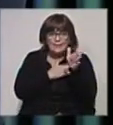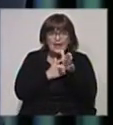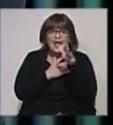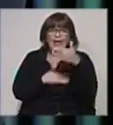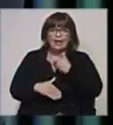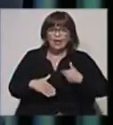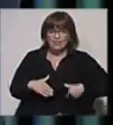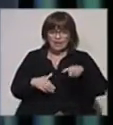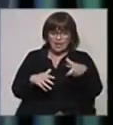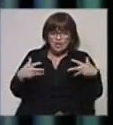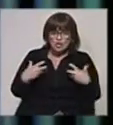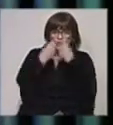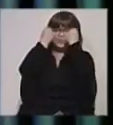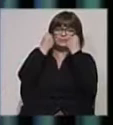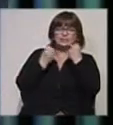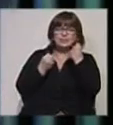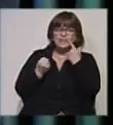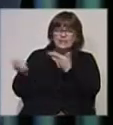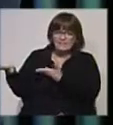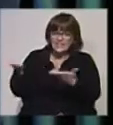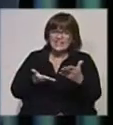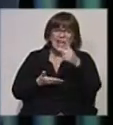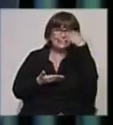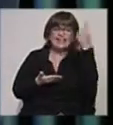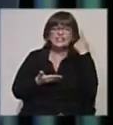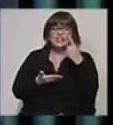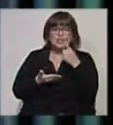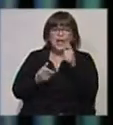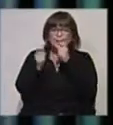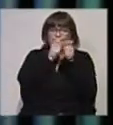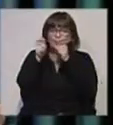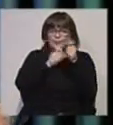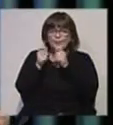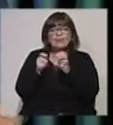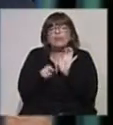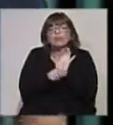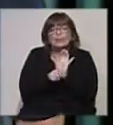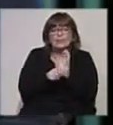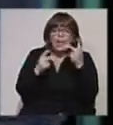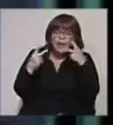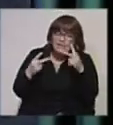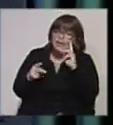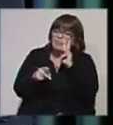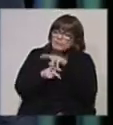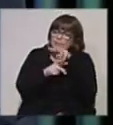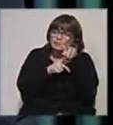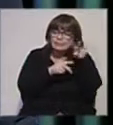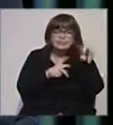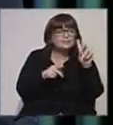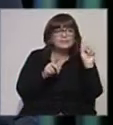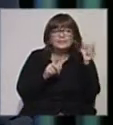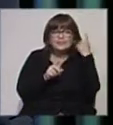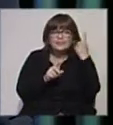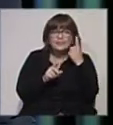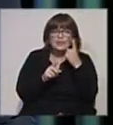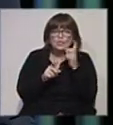gobierno sorpresivamente invita a la prensa internacional a hacer un tour por la cárcel de máxima seguridad